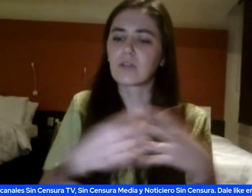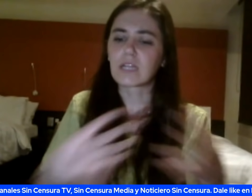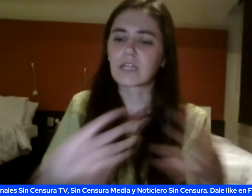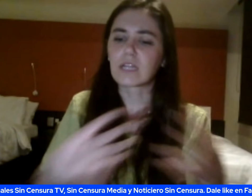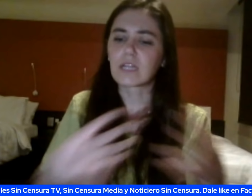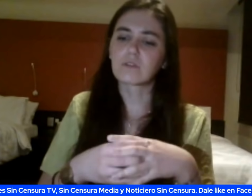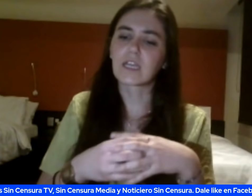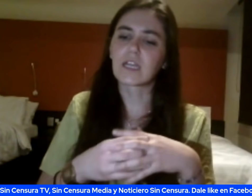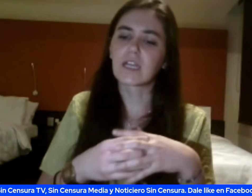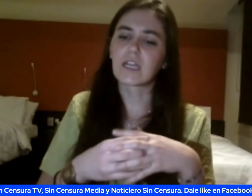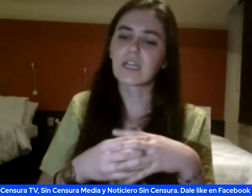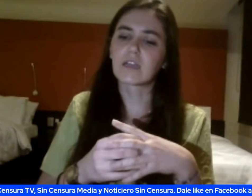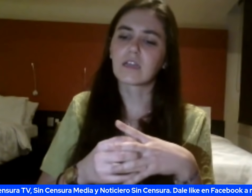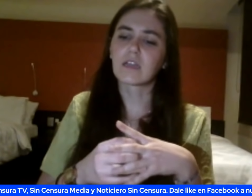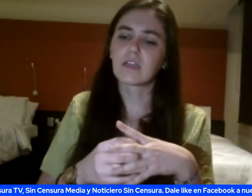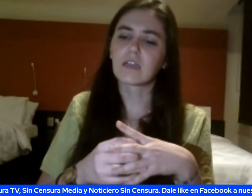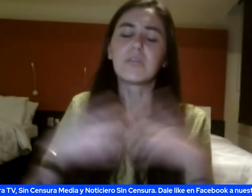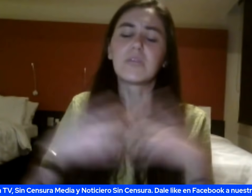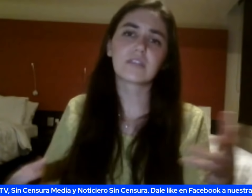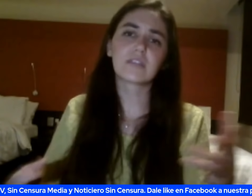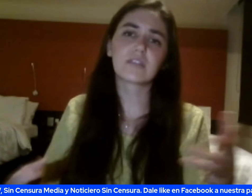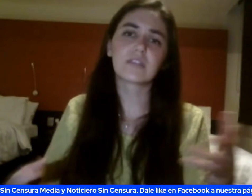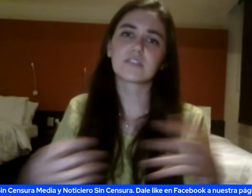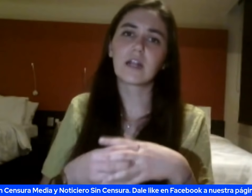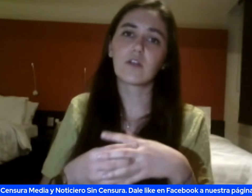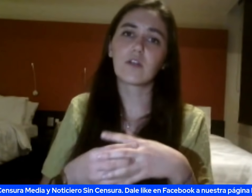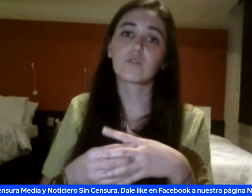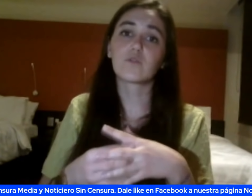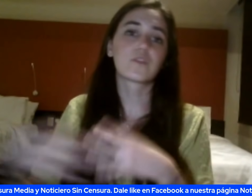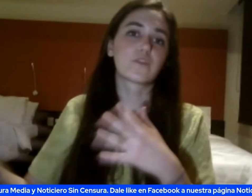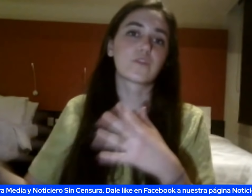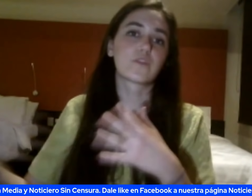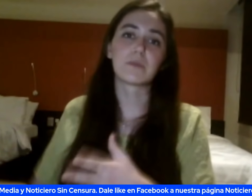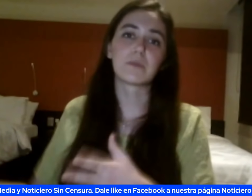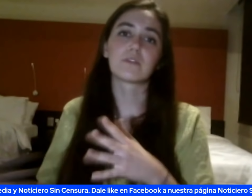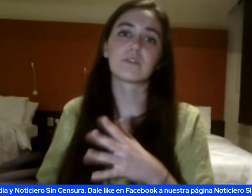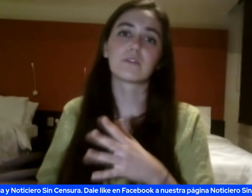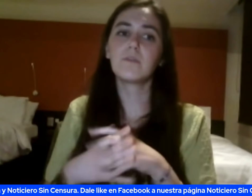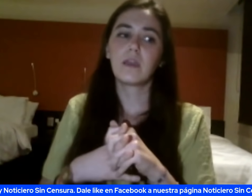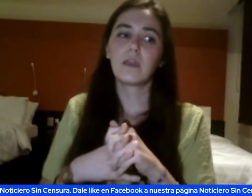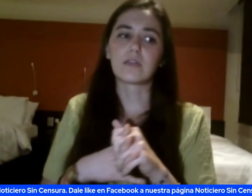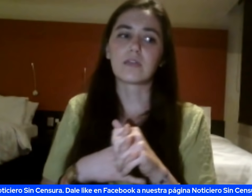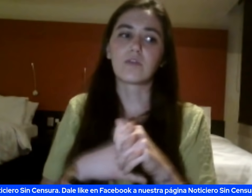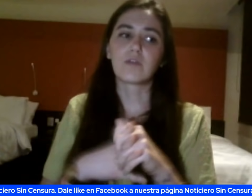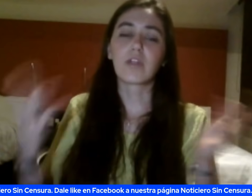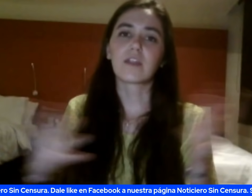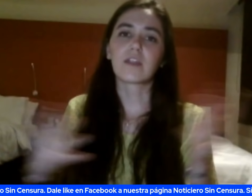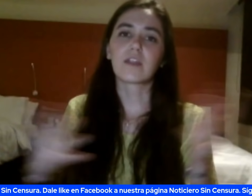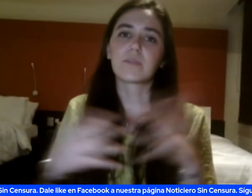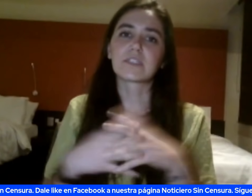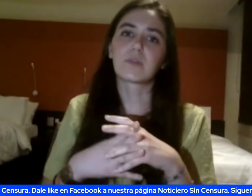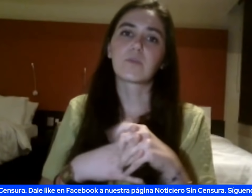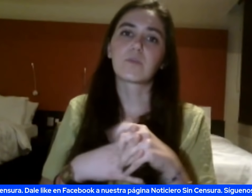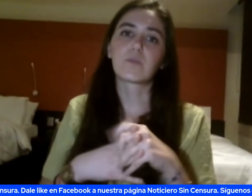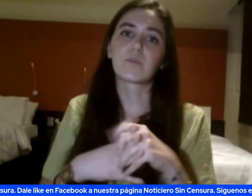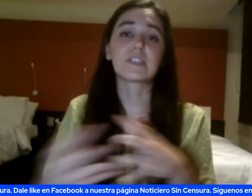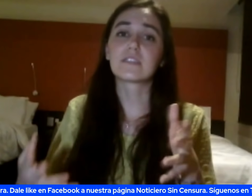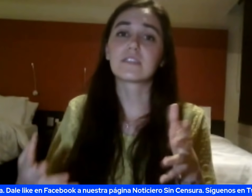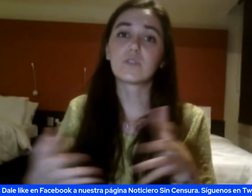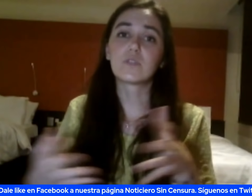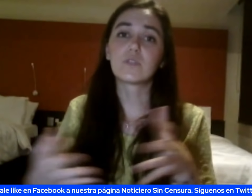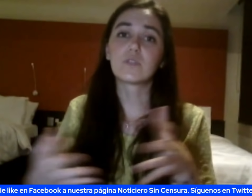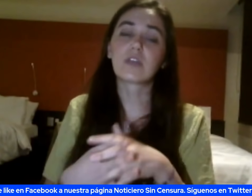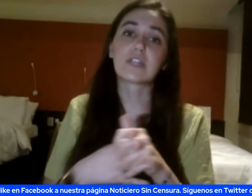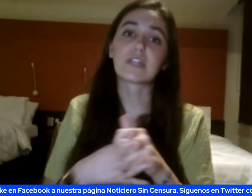peyorativos o que eran humillantes para los grupos oprimidos, ¿no? No puedo dejar de pensar, por ejemplo, que ahora se sienten